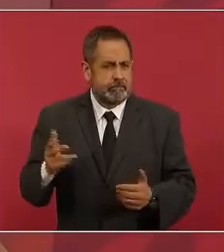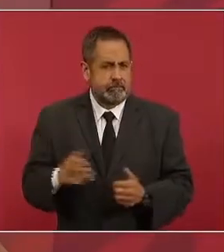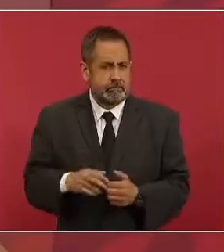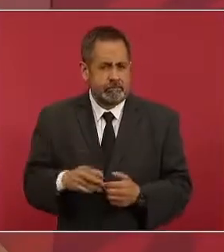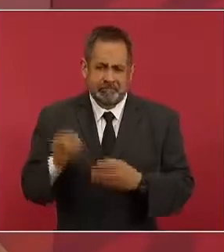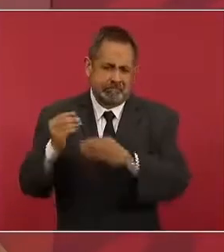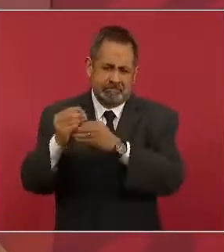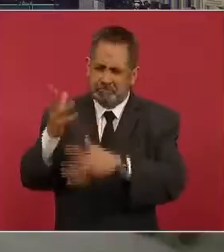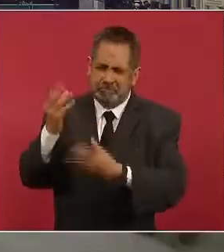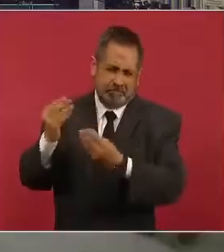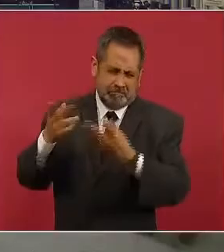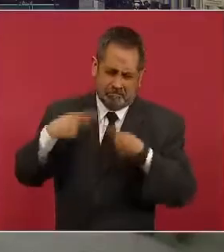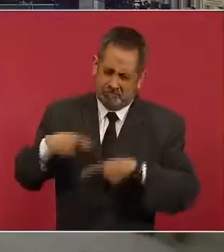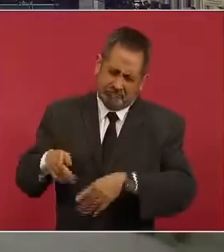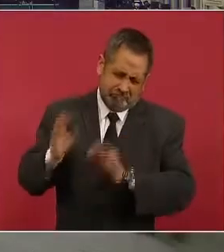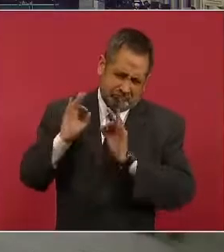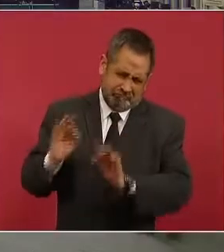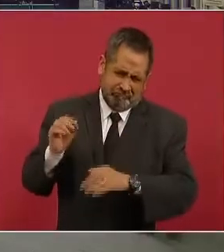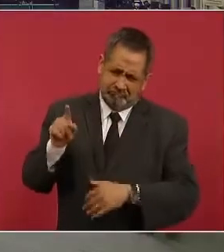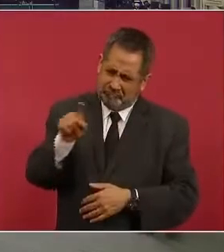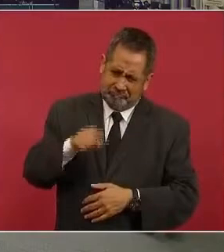y con muchos más.